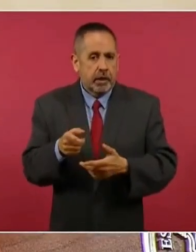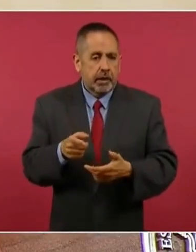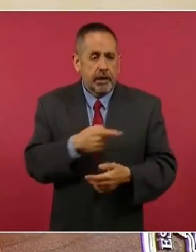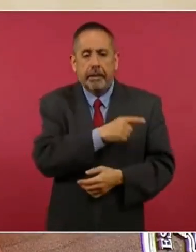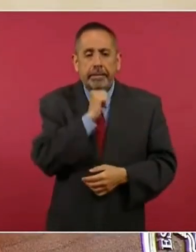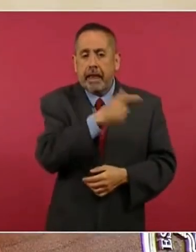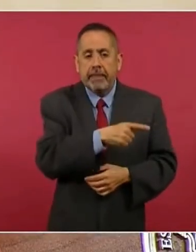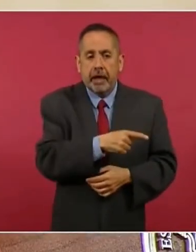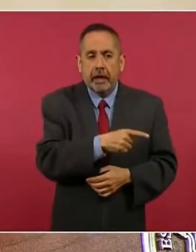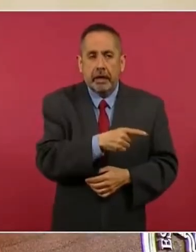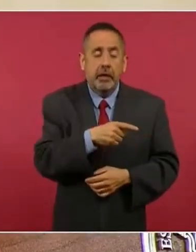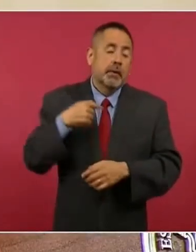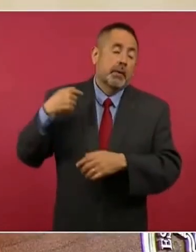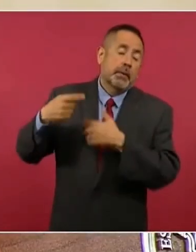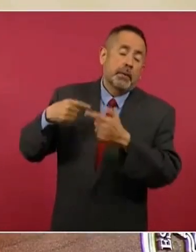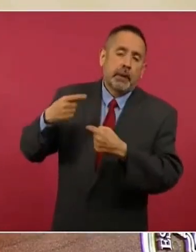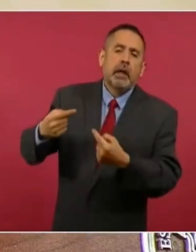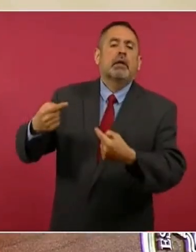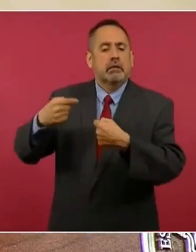Eso lo hicimos nosotros.